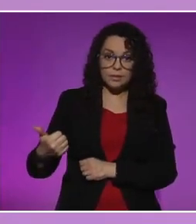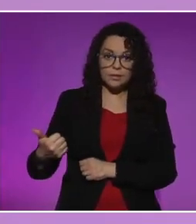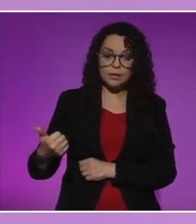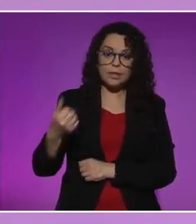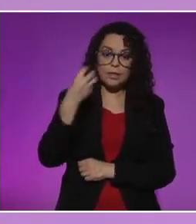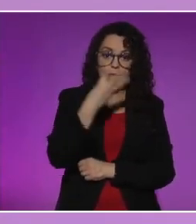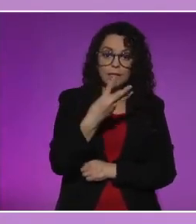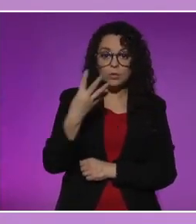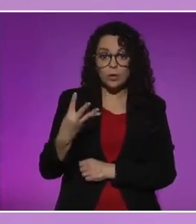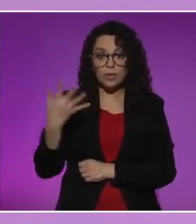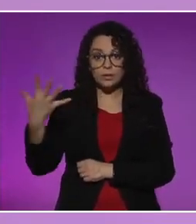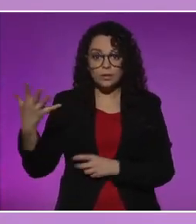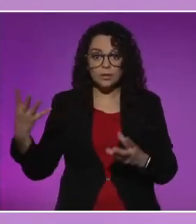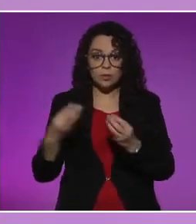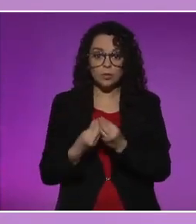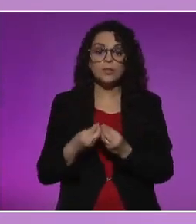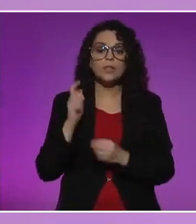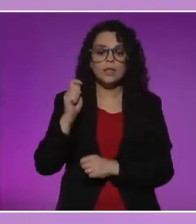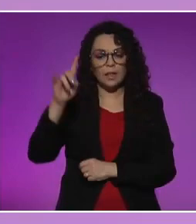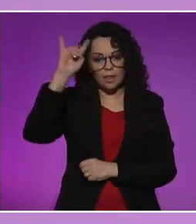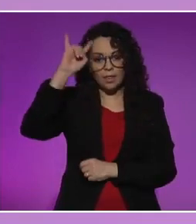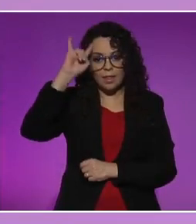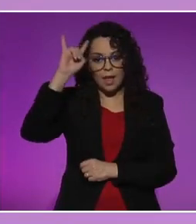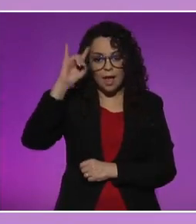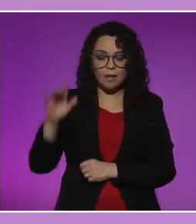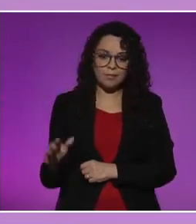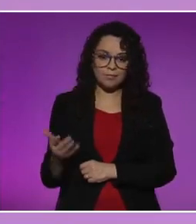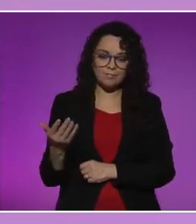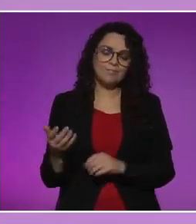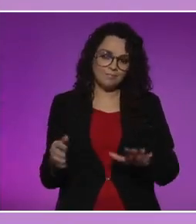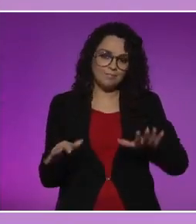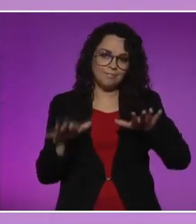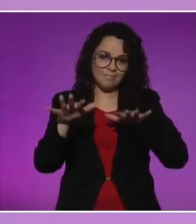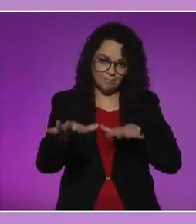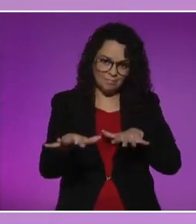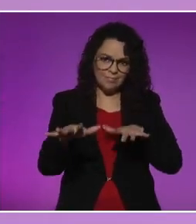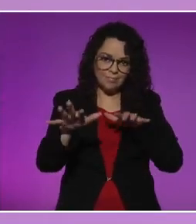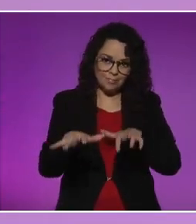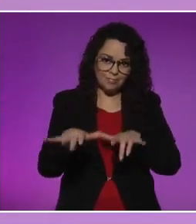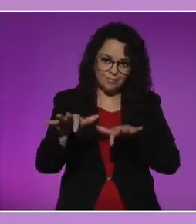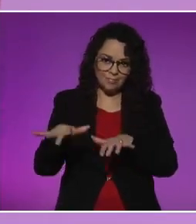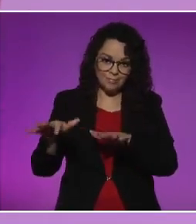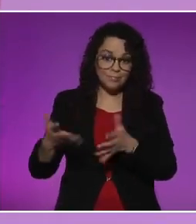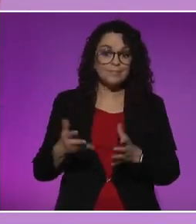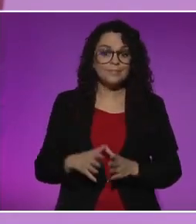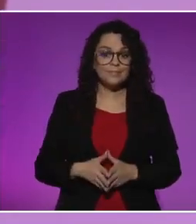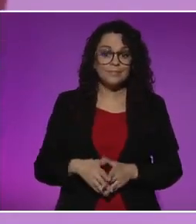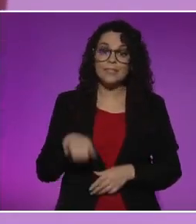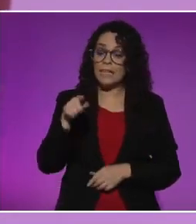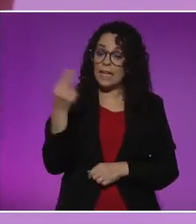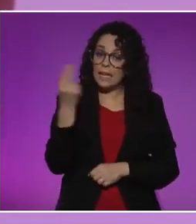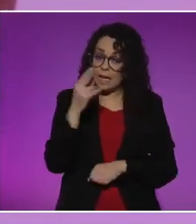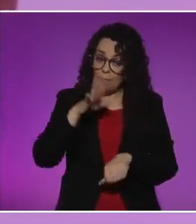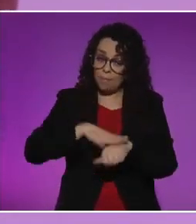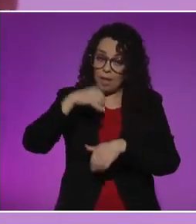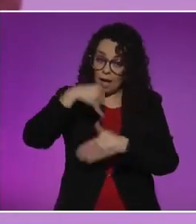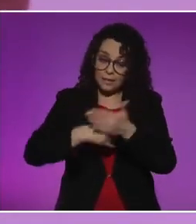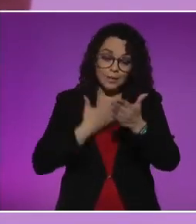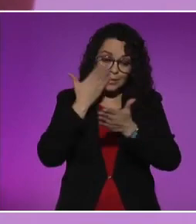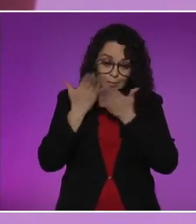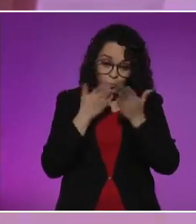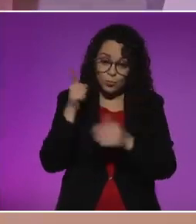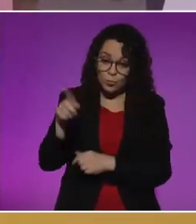4 y 5 indican la mano izquierda. Así que ya sabes, Raulito, a seguir estudiando para que te salga